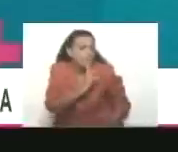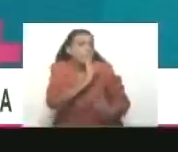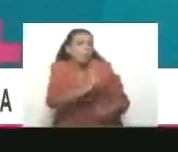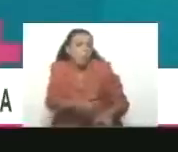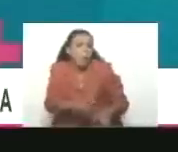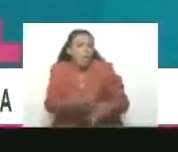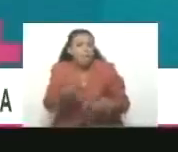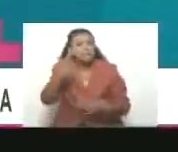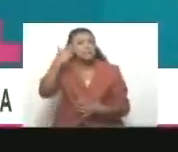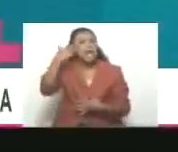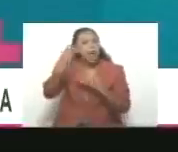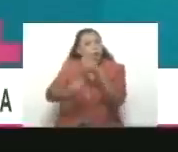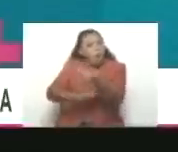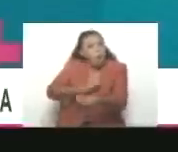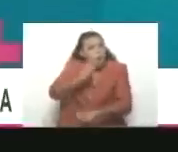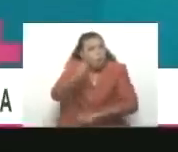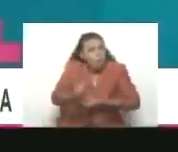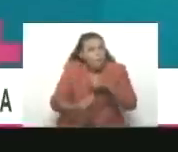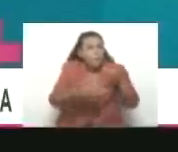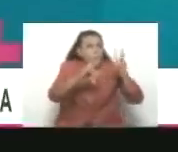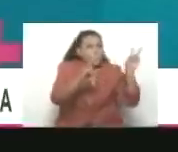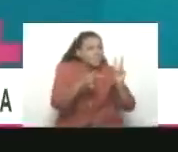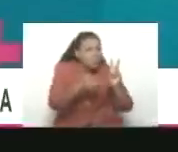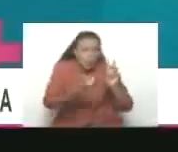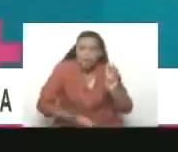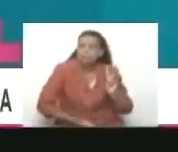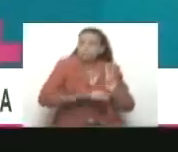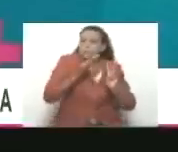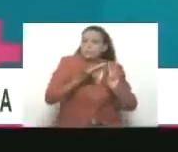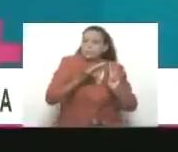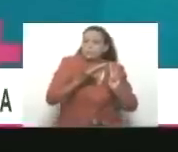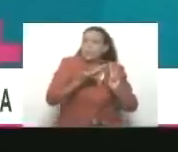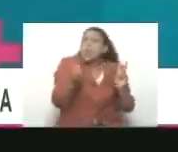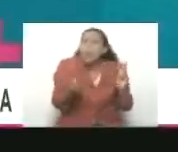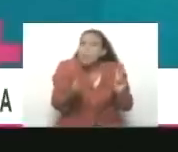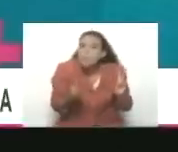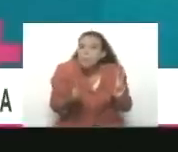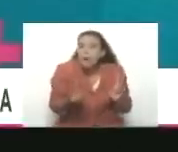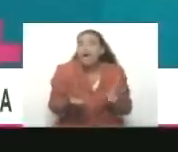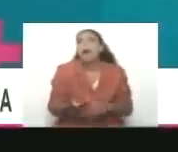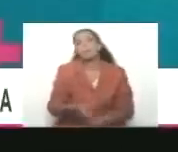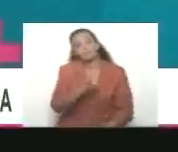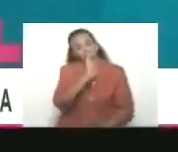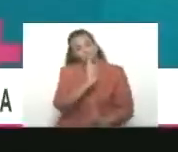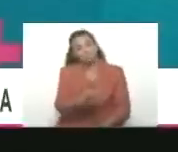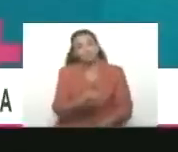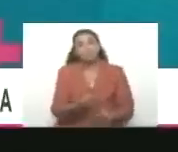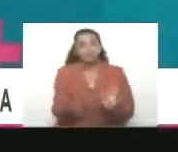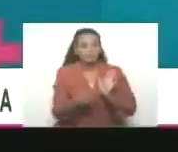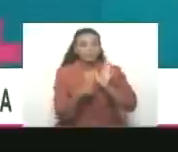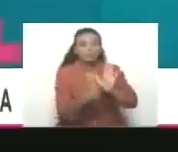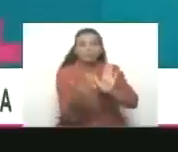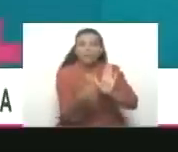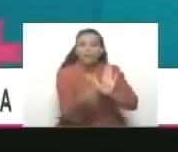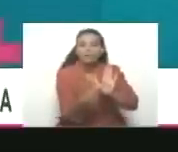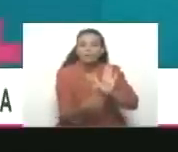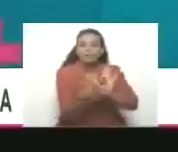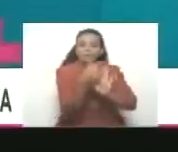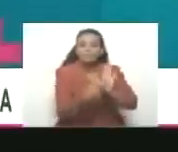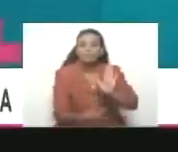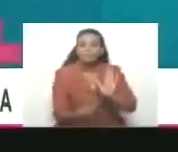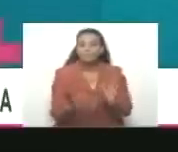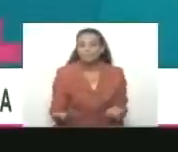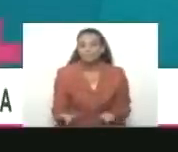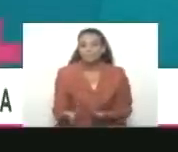sobre la pregunta y cómo lo han hecho y cómo lo han hecho como la canción